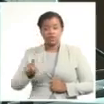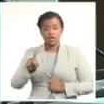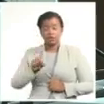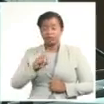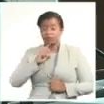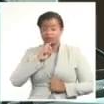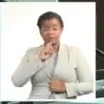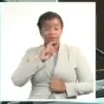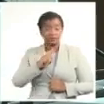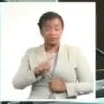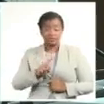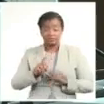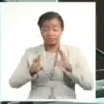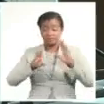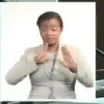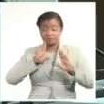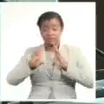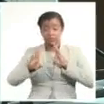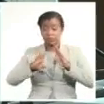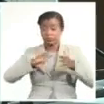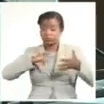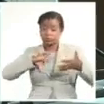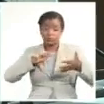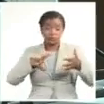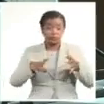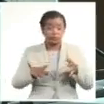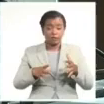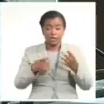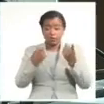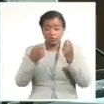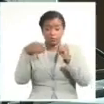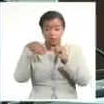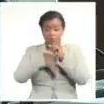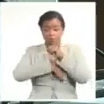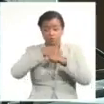especial, momento sumamente complejo y peligroso para Cuba,